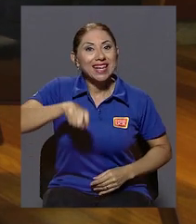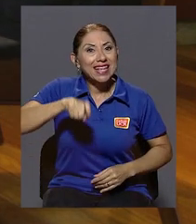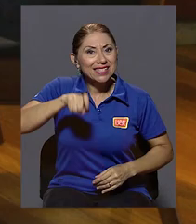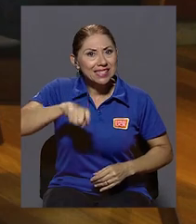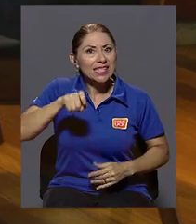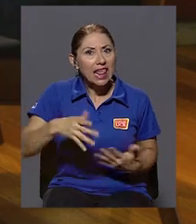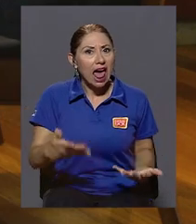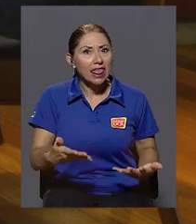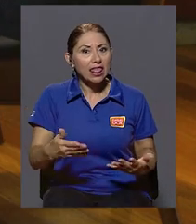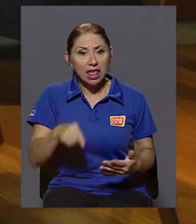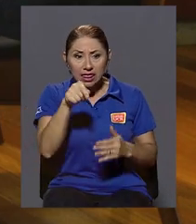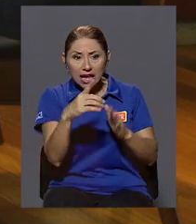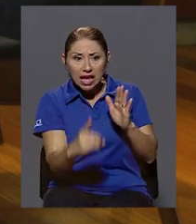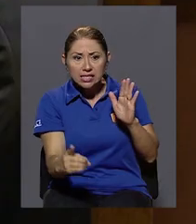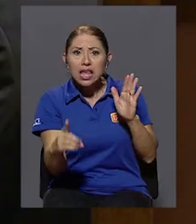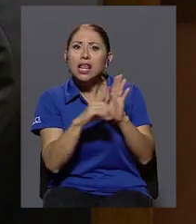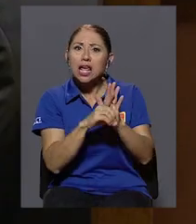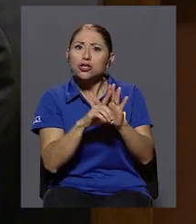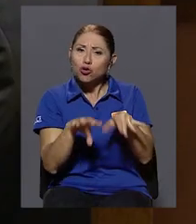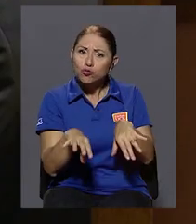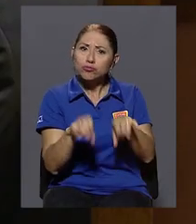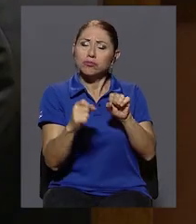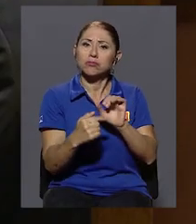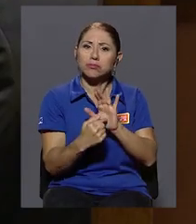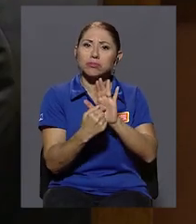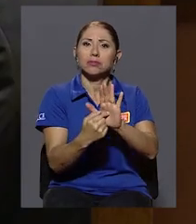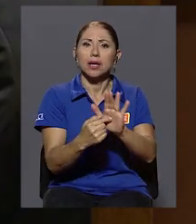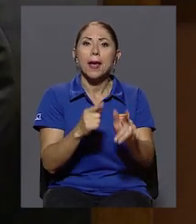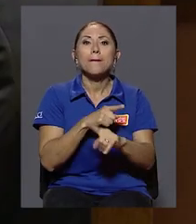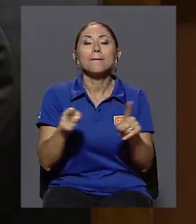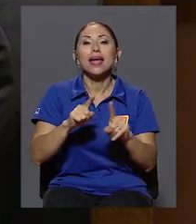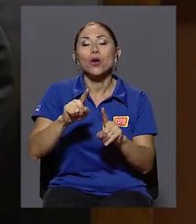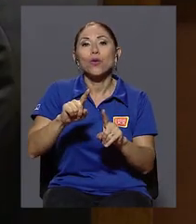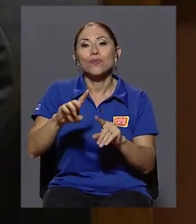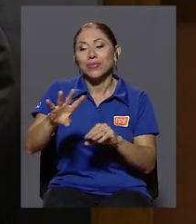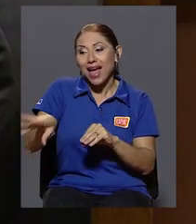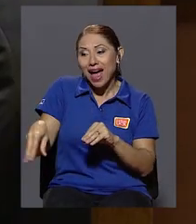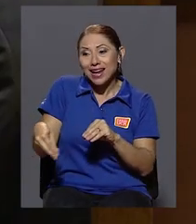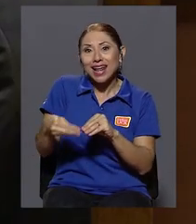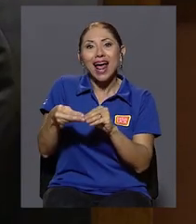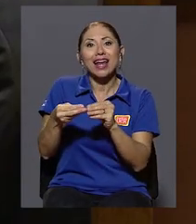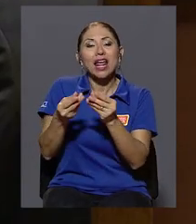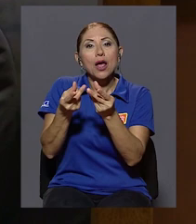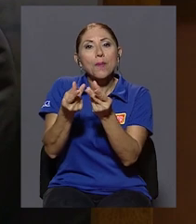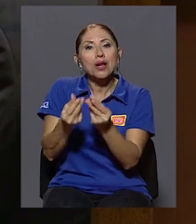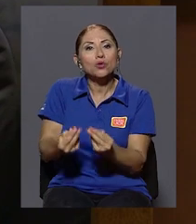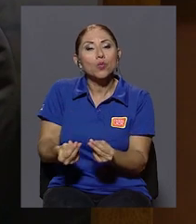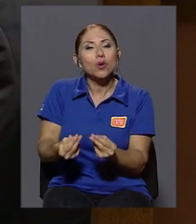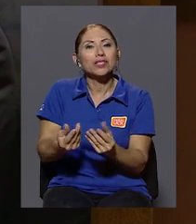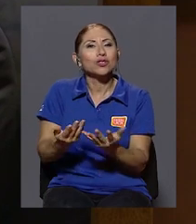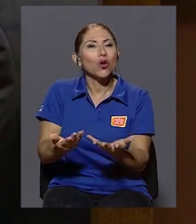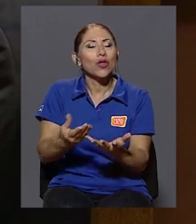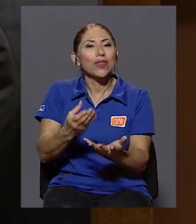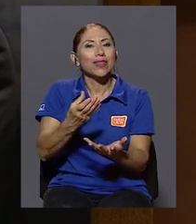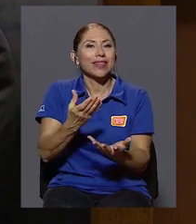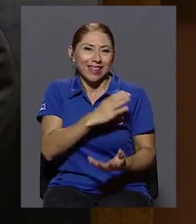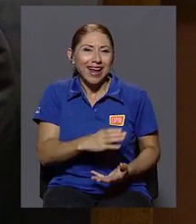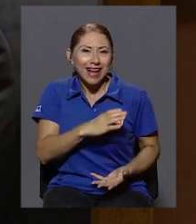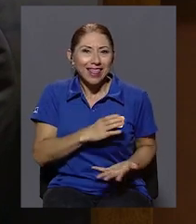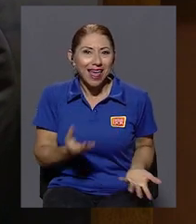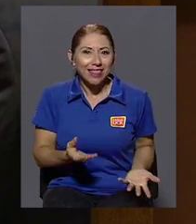hacer valer efectivamente este derecho, pero agregarle el presupuesto innegable de la